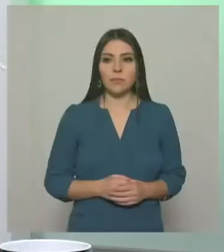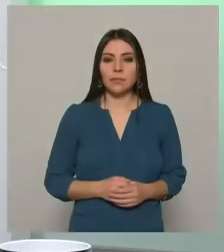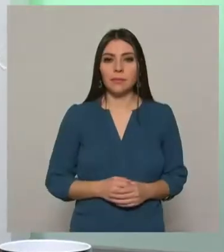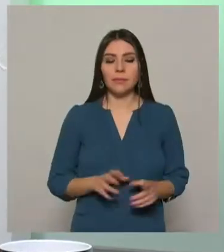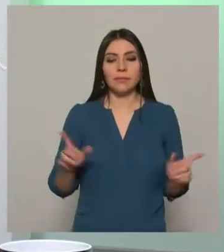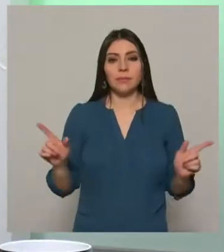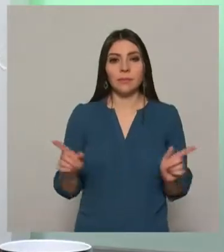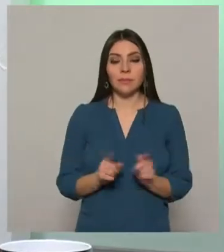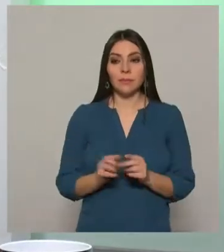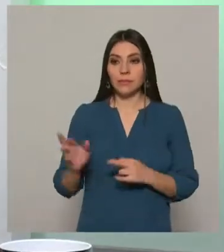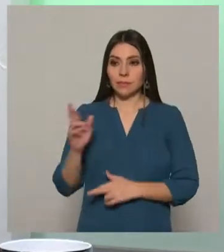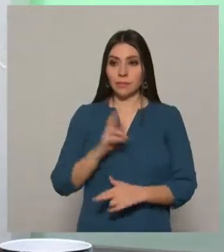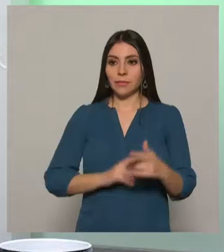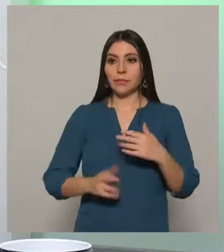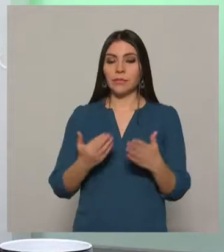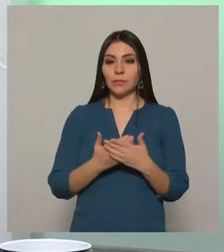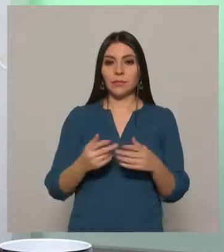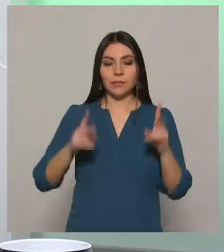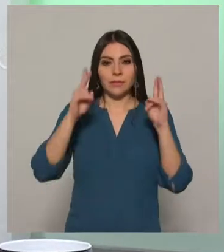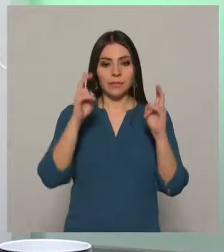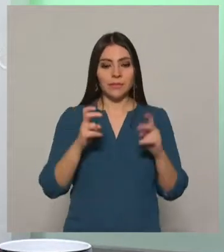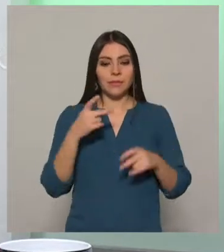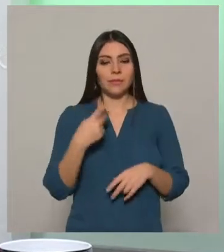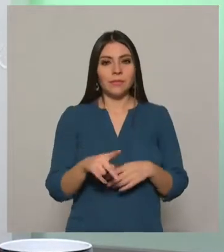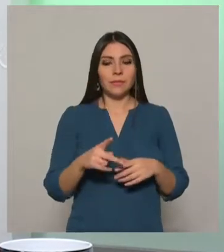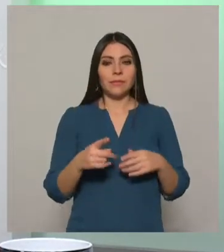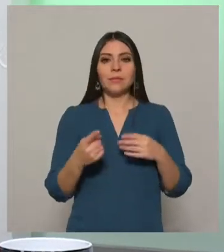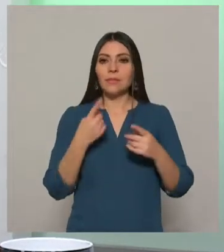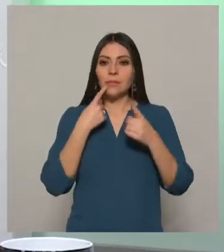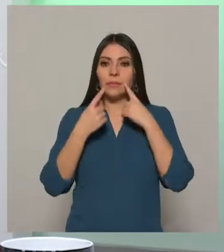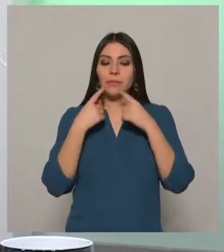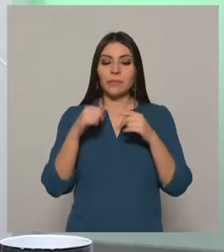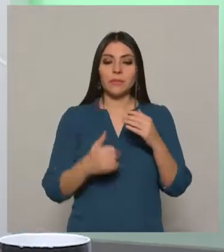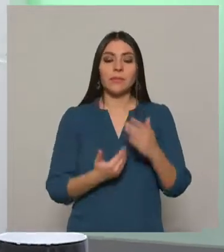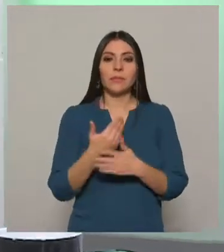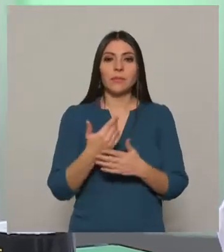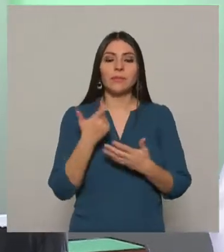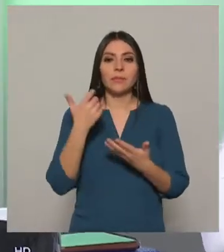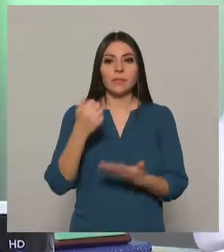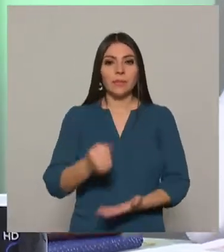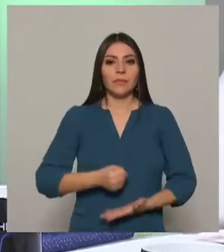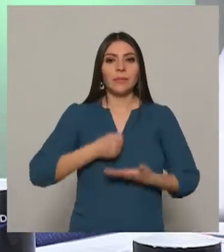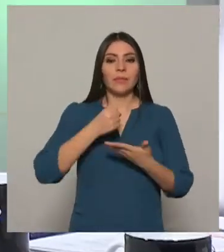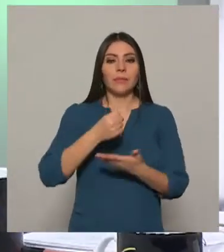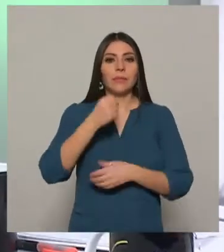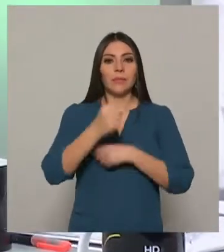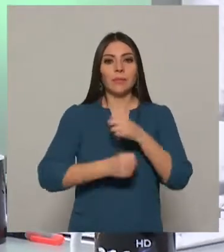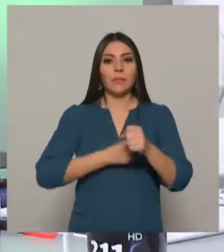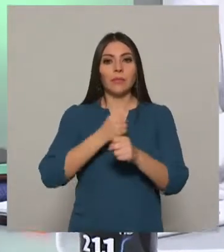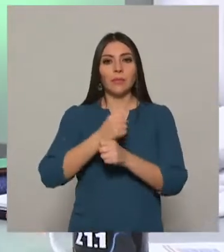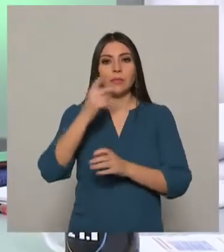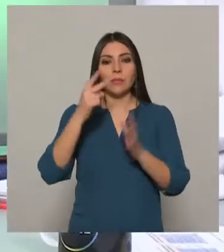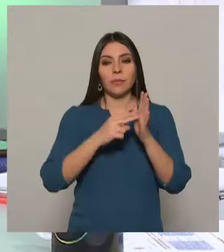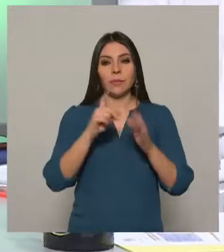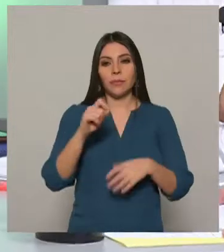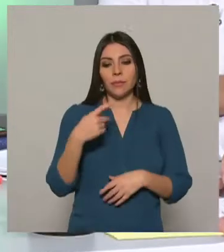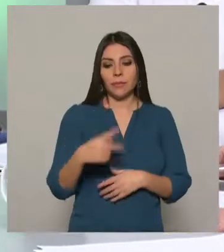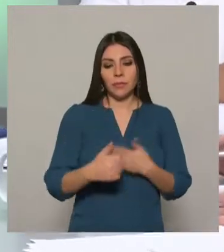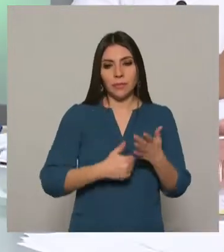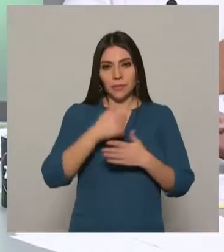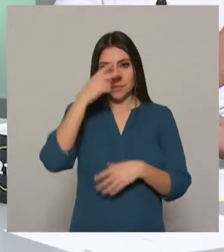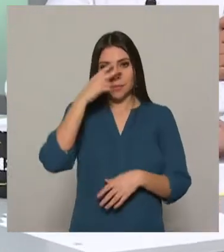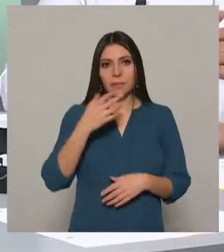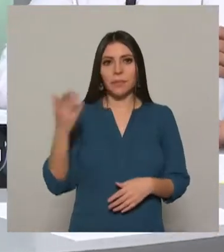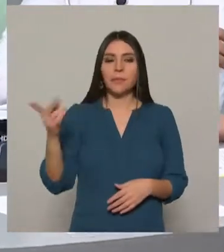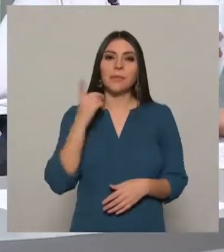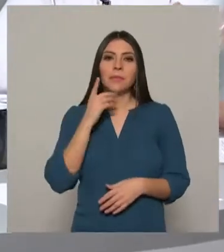Ya estamos de vuelta. El tema en la mesa, en esta mesa de debate de esta mañana, el presupuesto para el 2020 en la Ciudad de México. Diputado